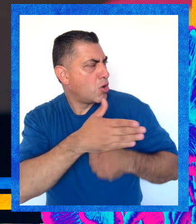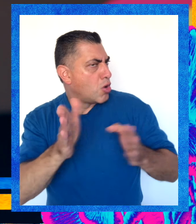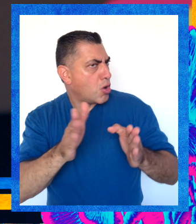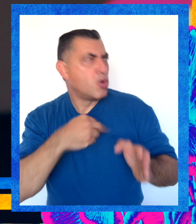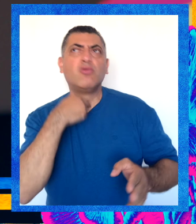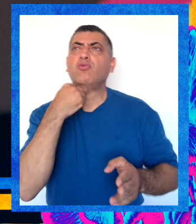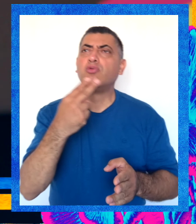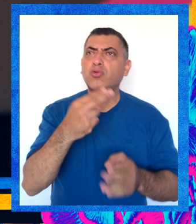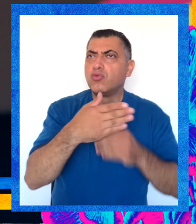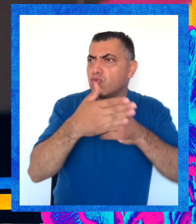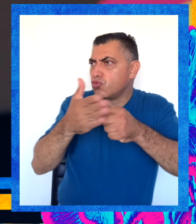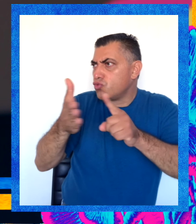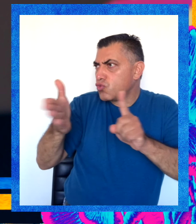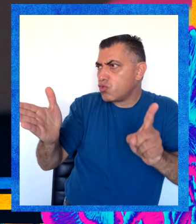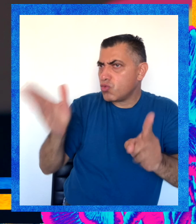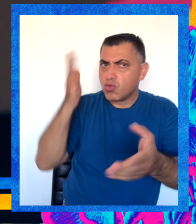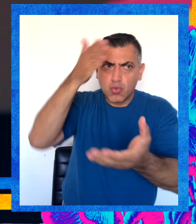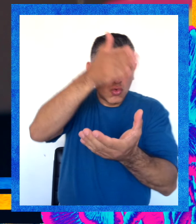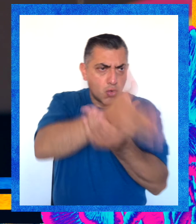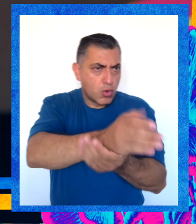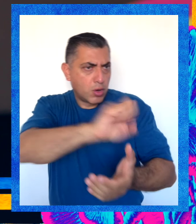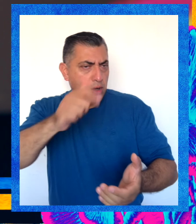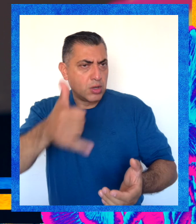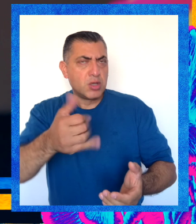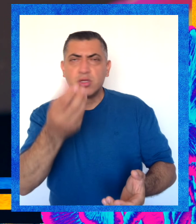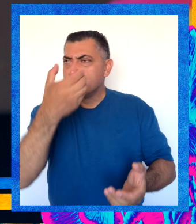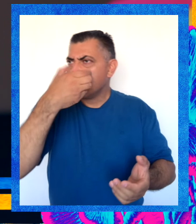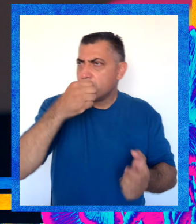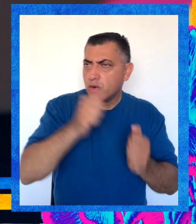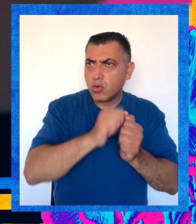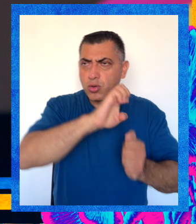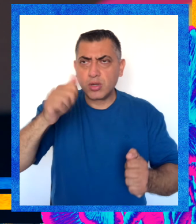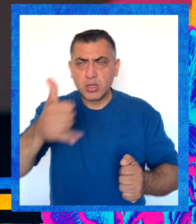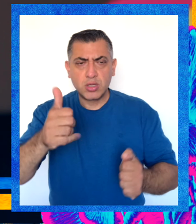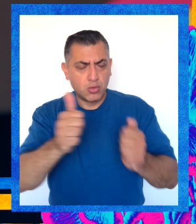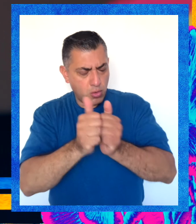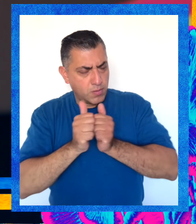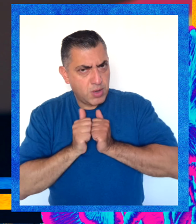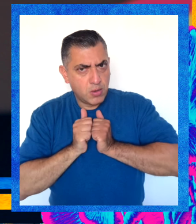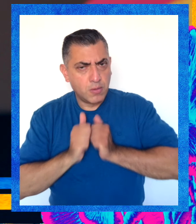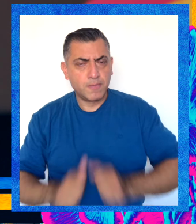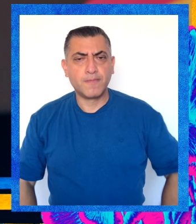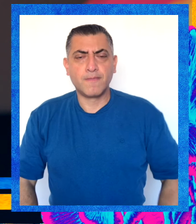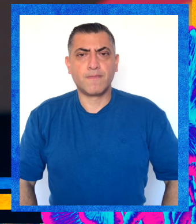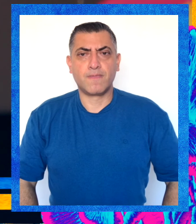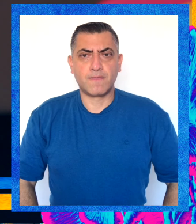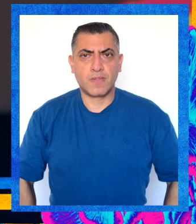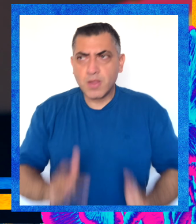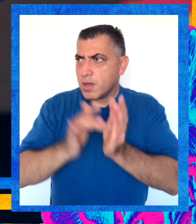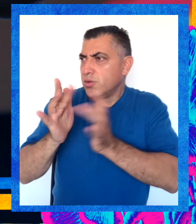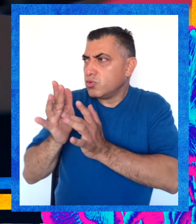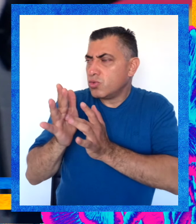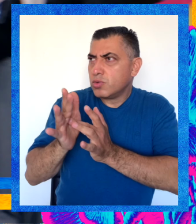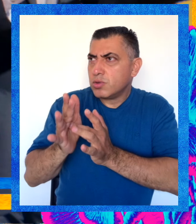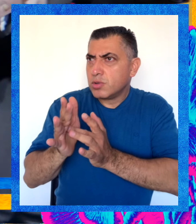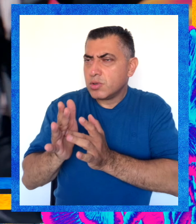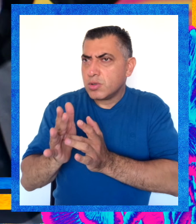oye mi voz abre la puerta entraré a él cenaré con él y él conmigo jesús